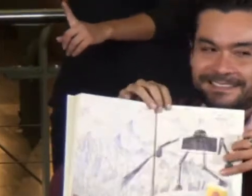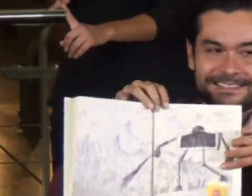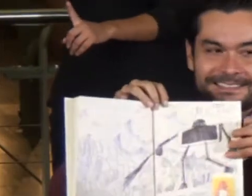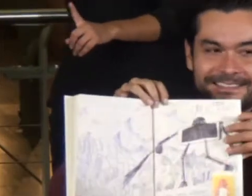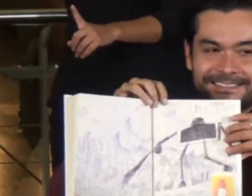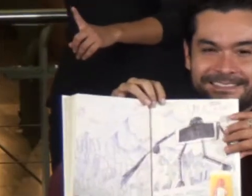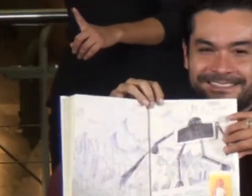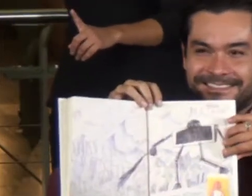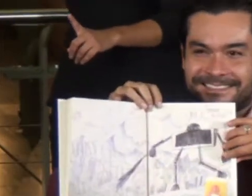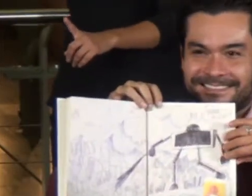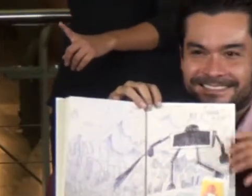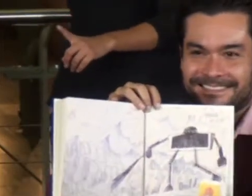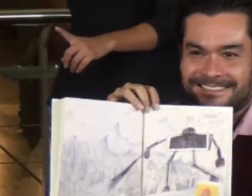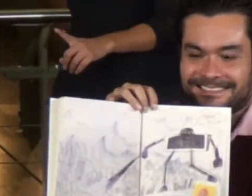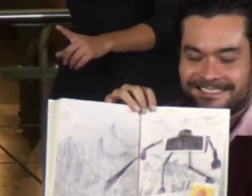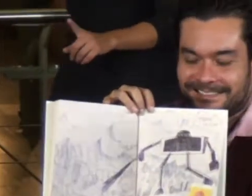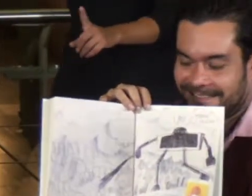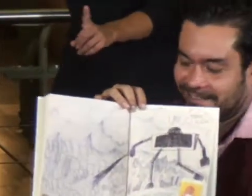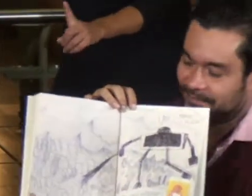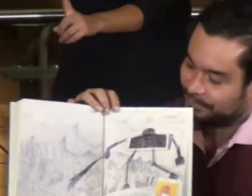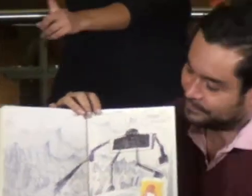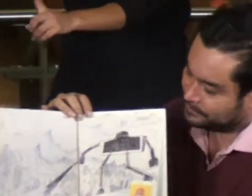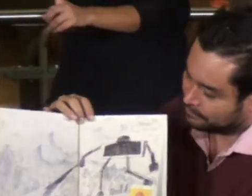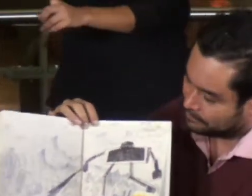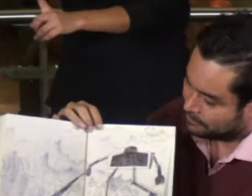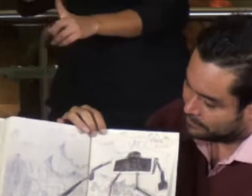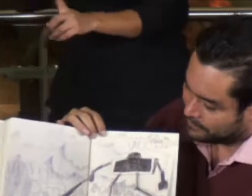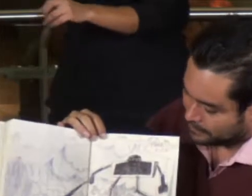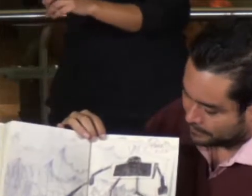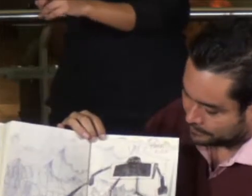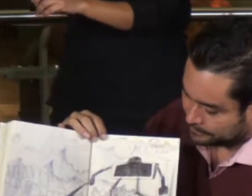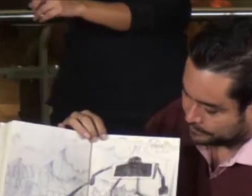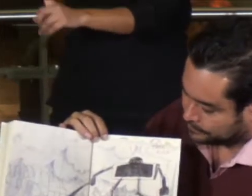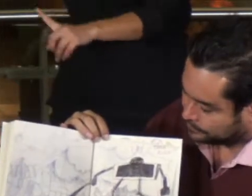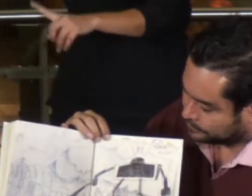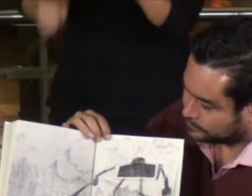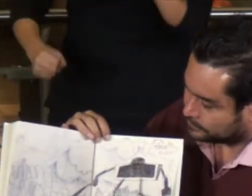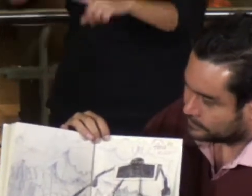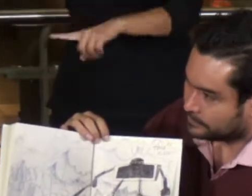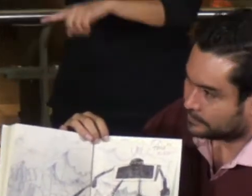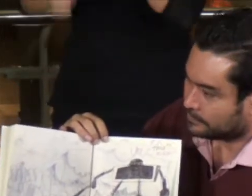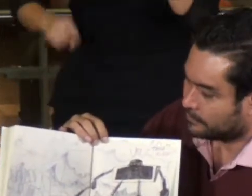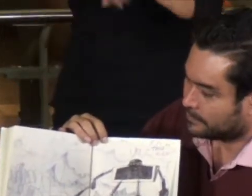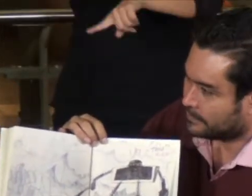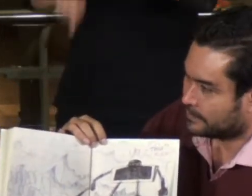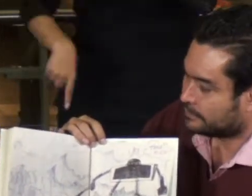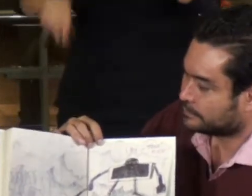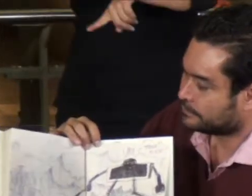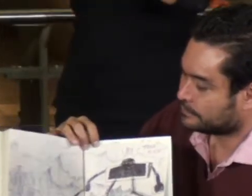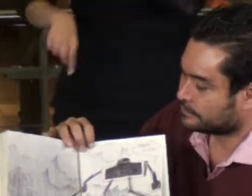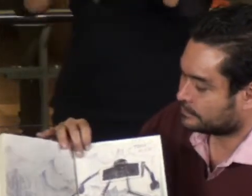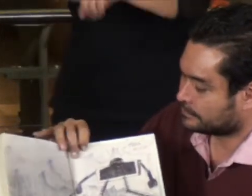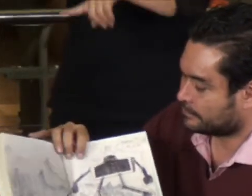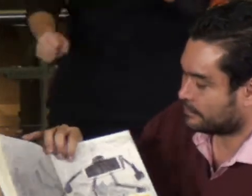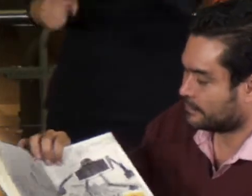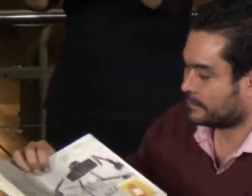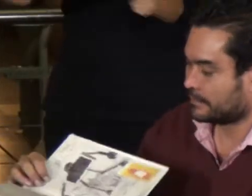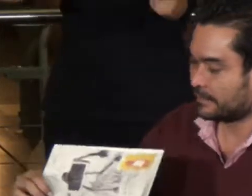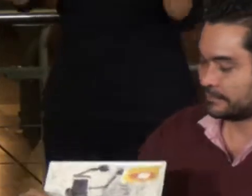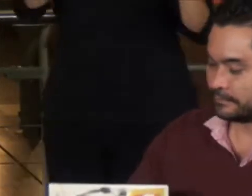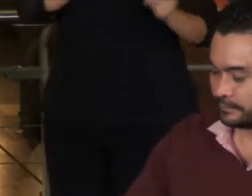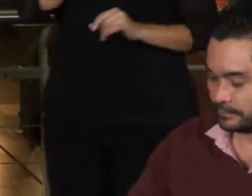miedo toma miedo y yo creo que eso es lo que nos parió creo que la discapacidad la vivimos tan de cerca